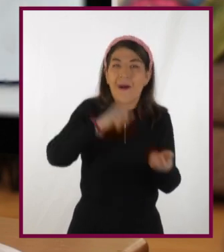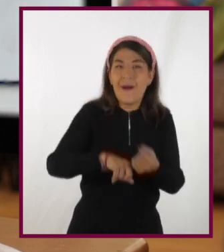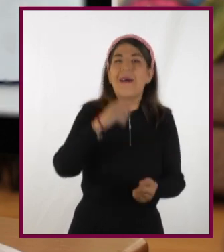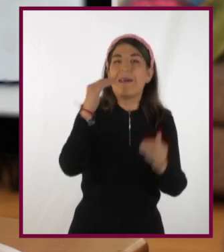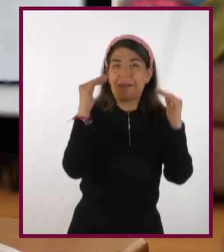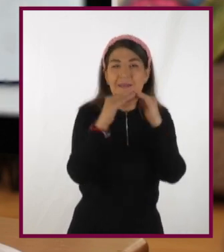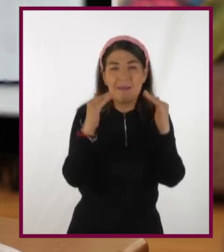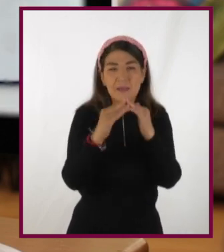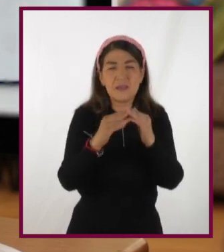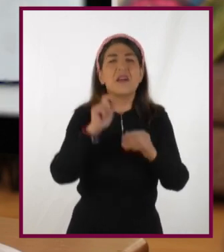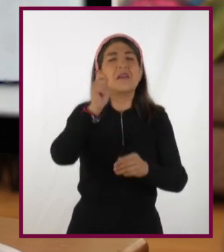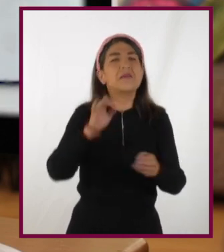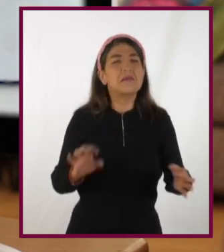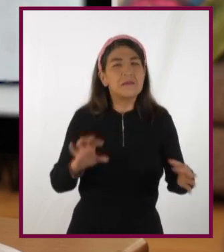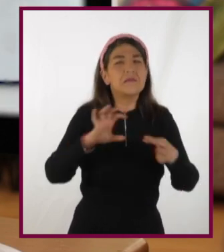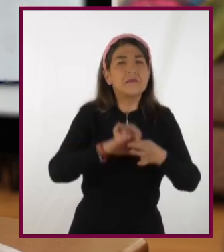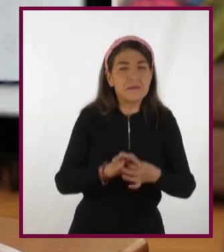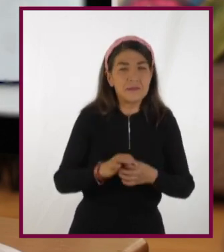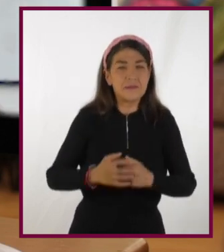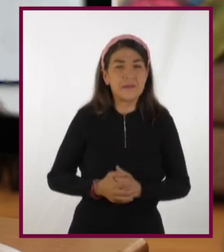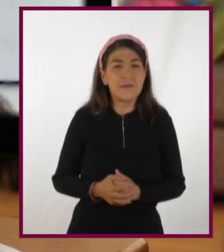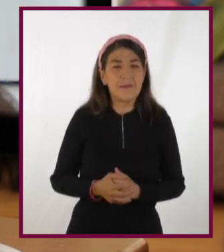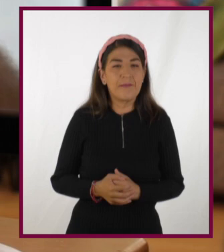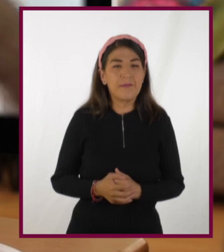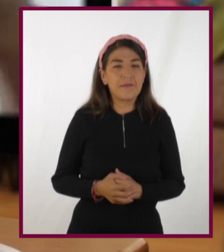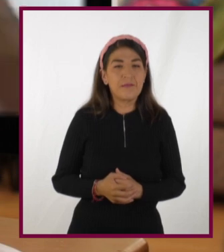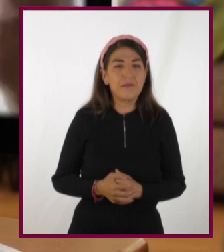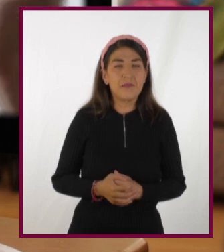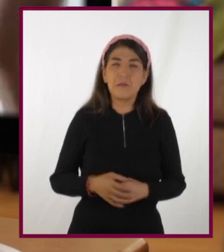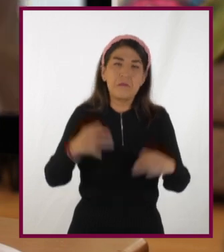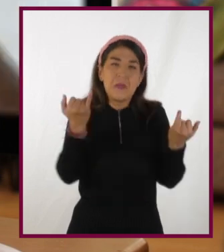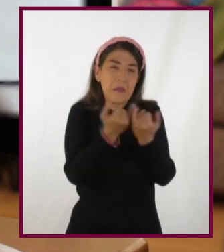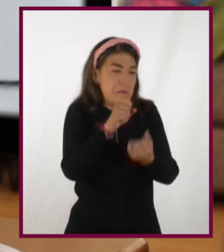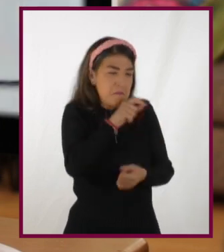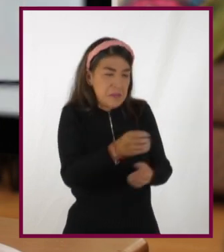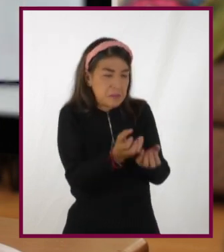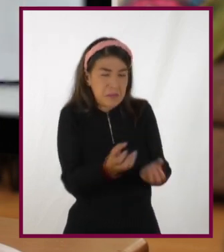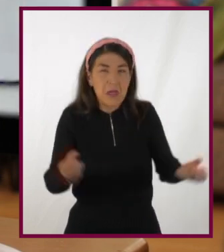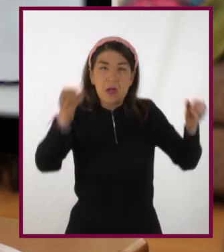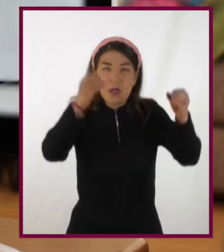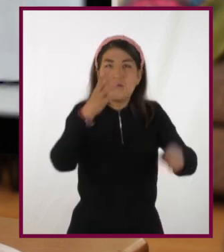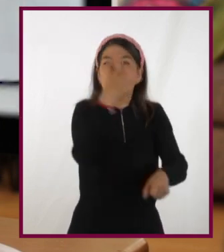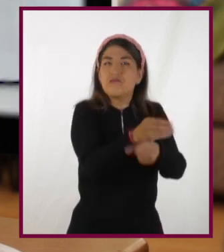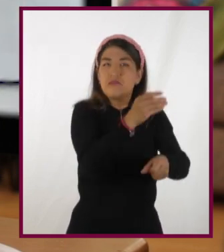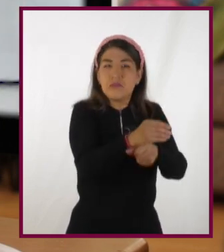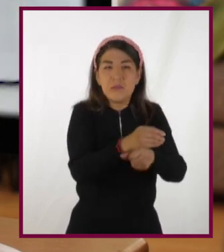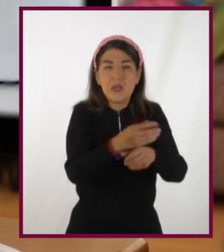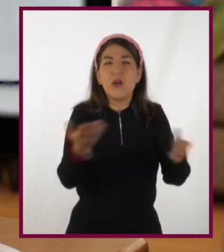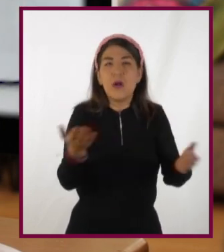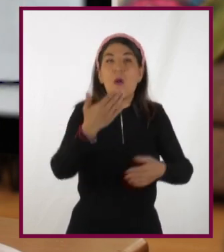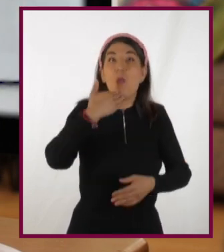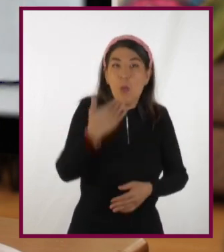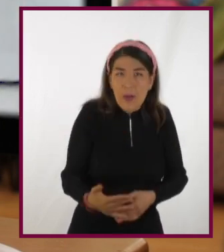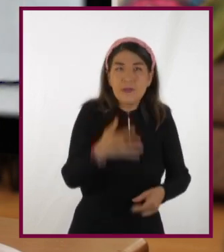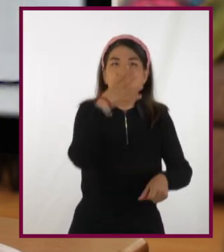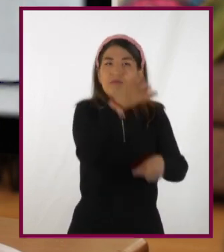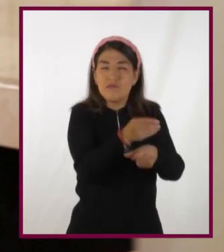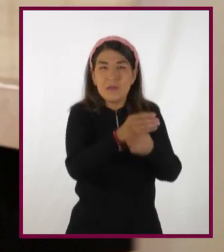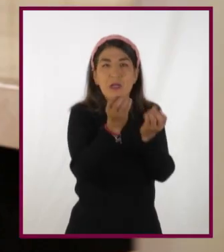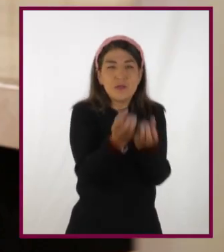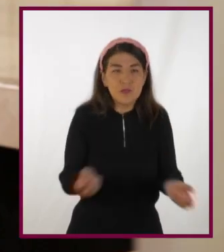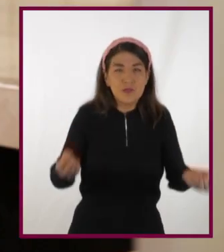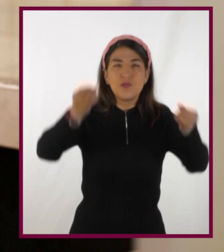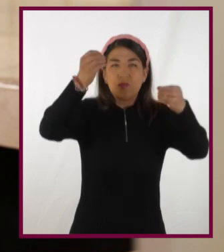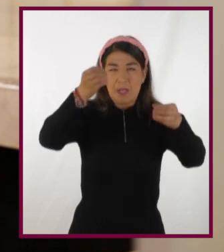nuestra casa está asociado a las tuberías mismas, a la instalación, al correcto funcionamiento de la